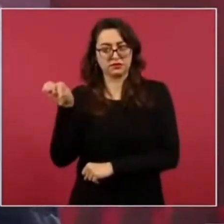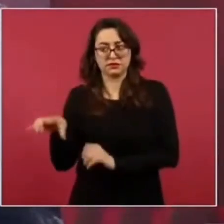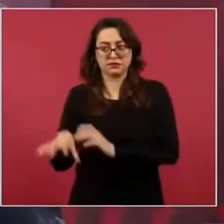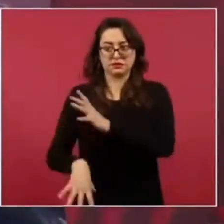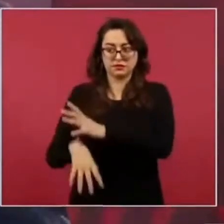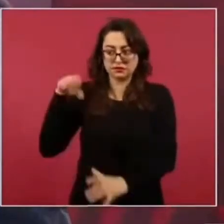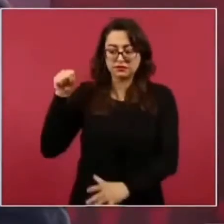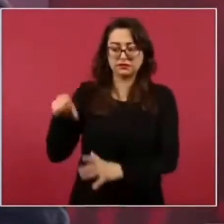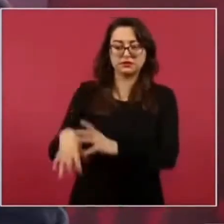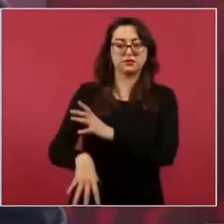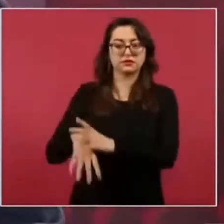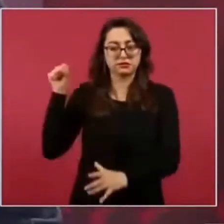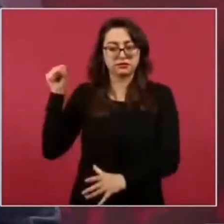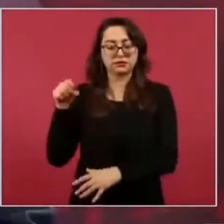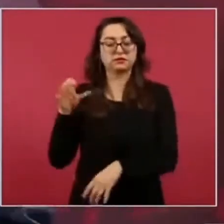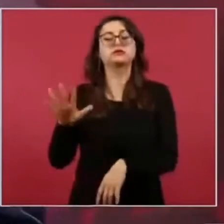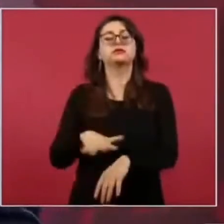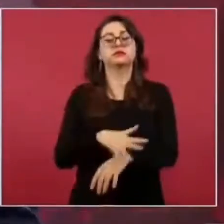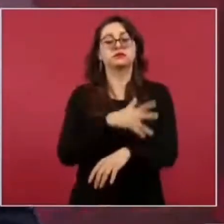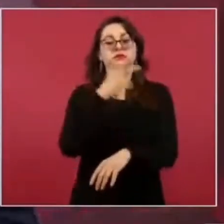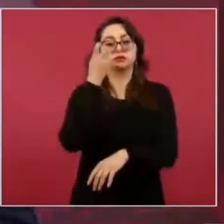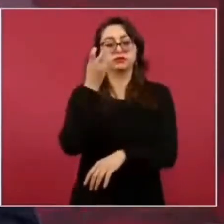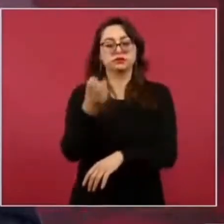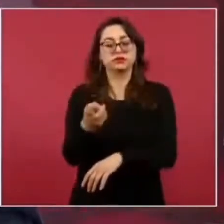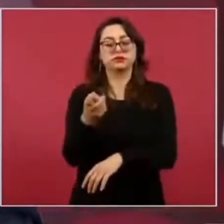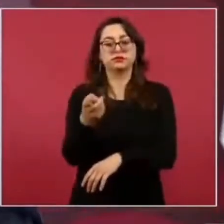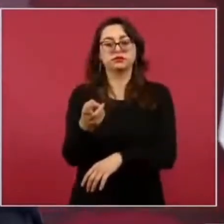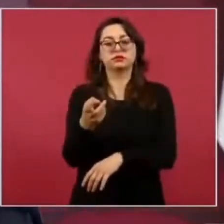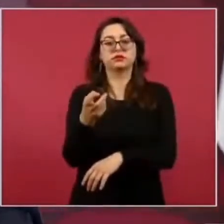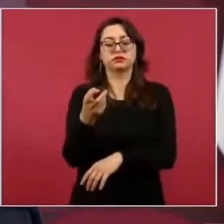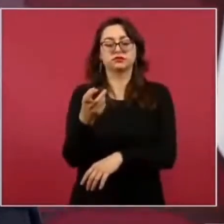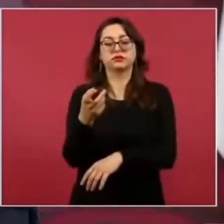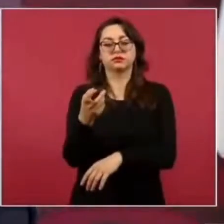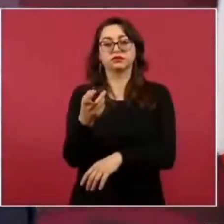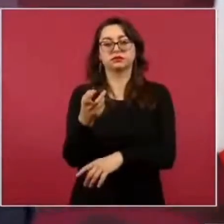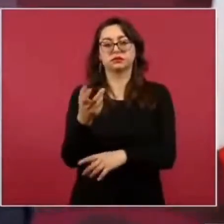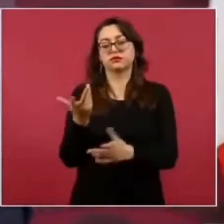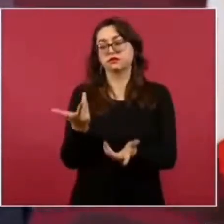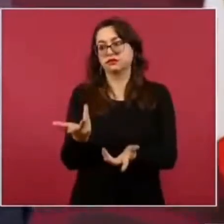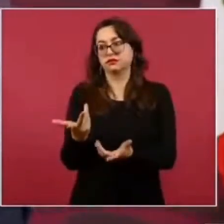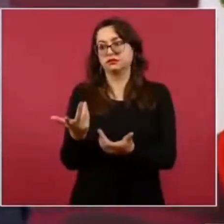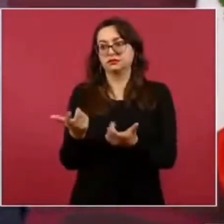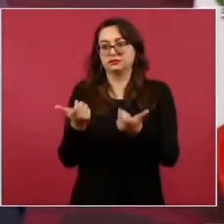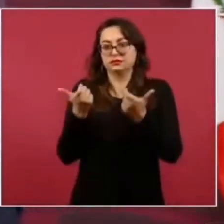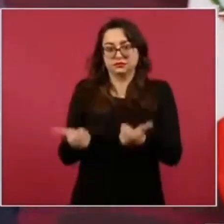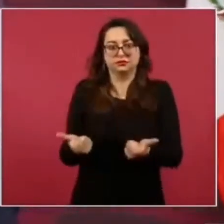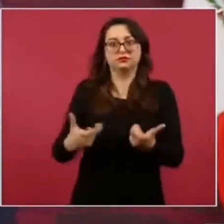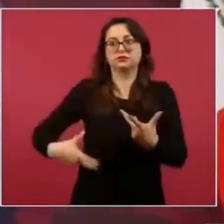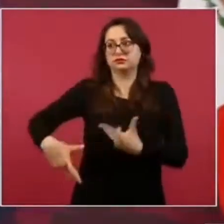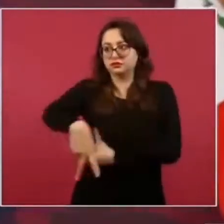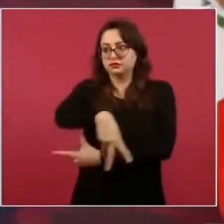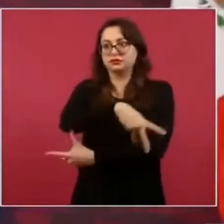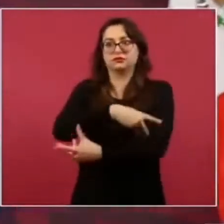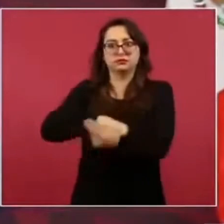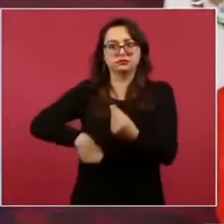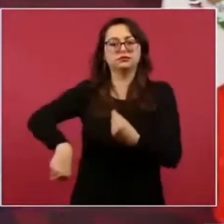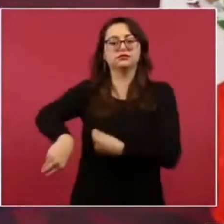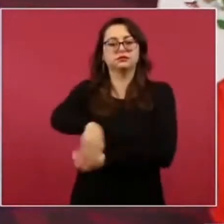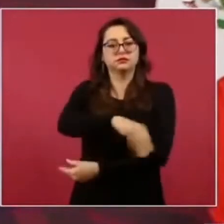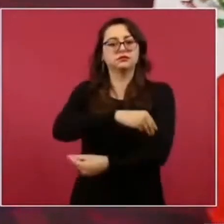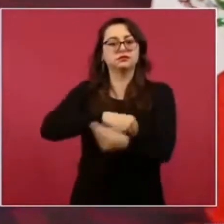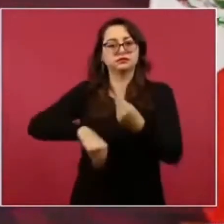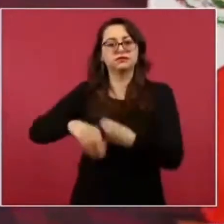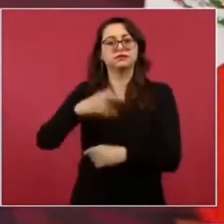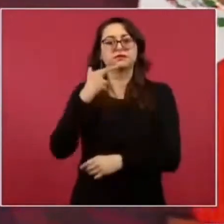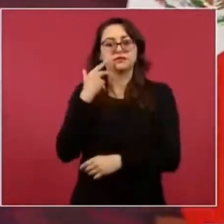el que haya auge económico, que sea